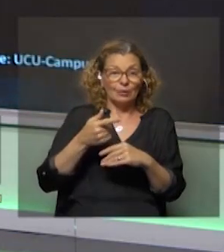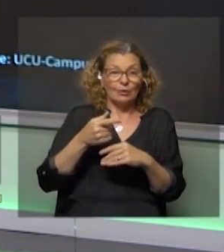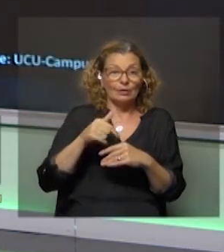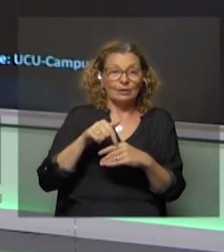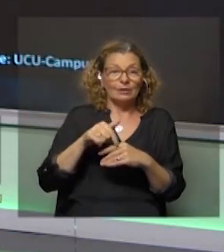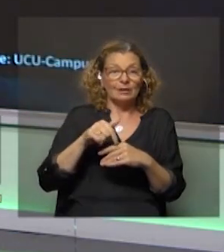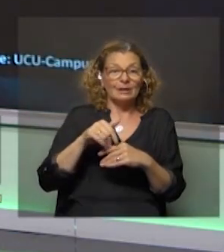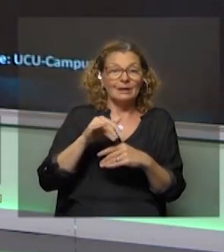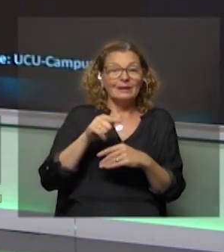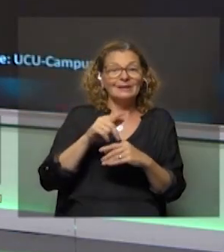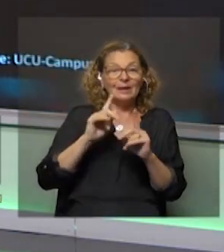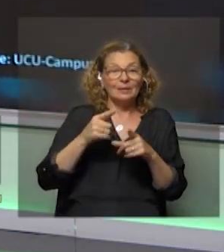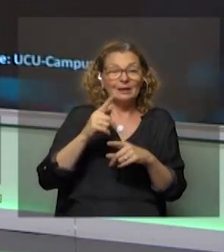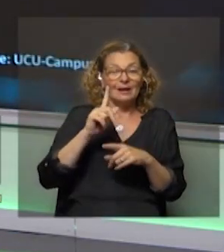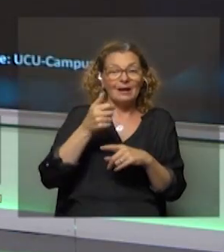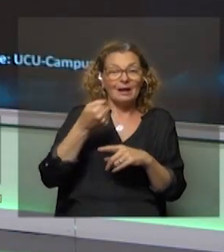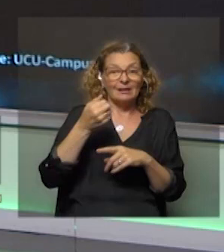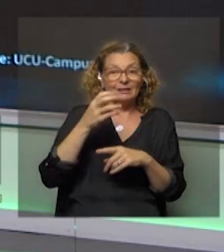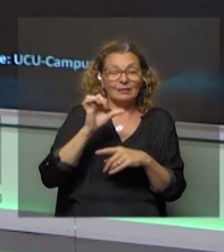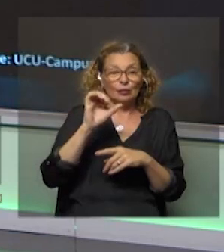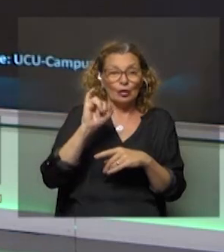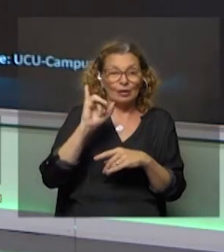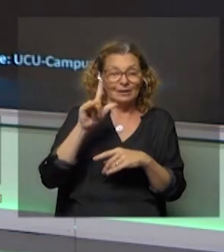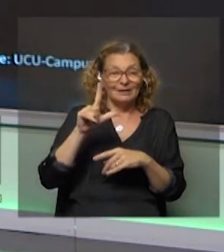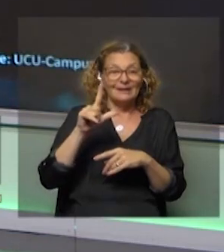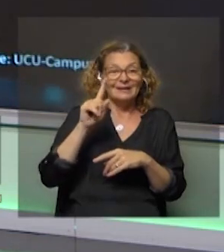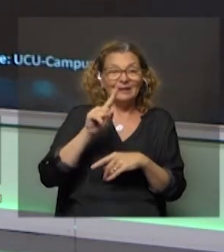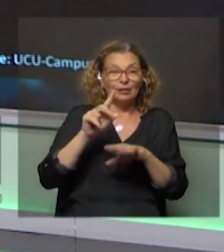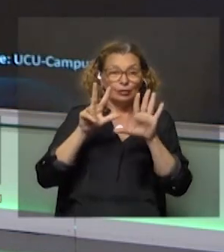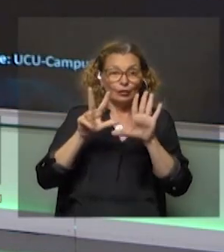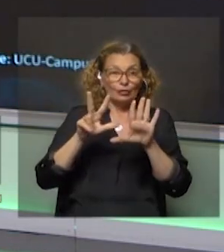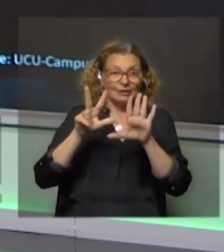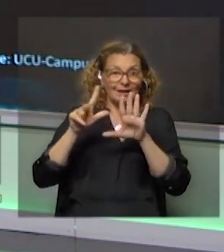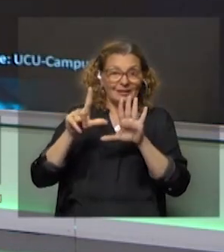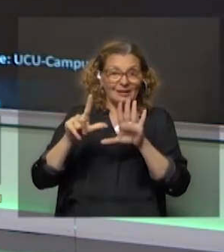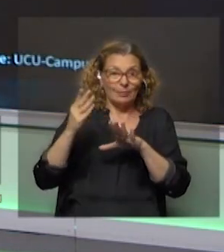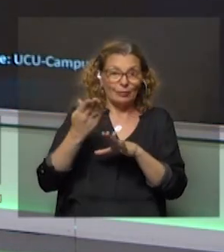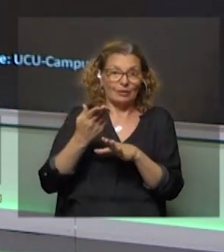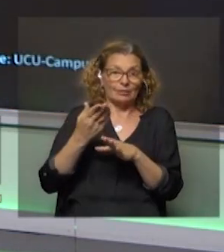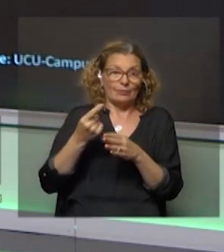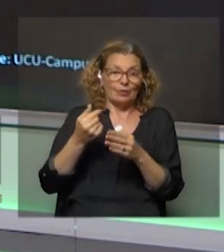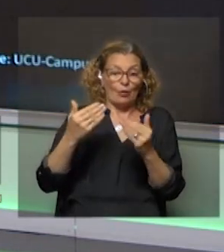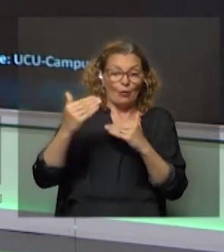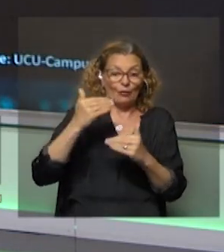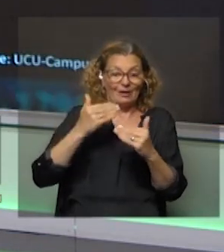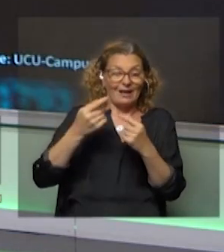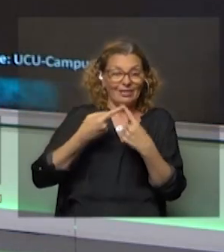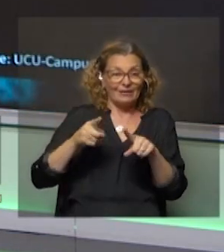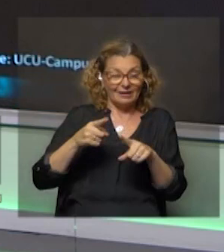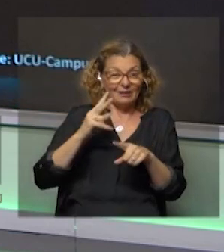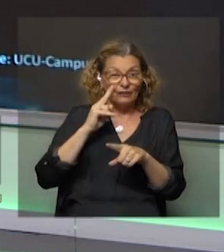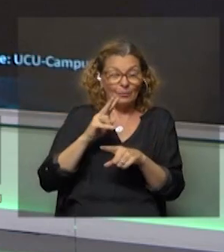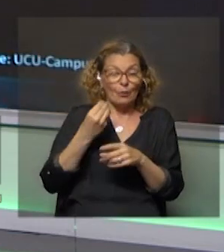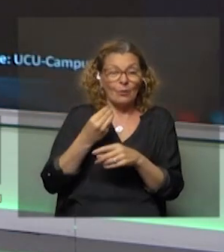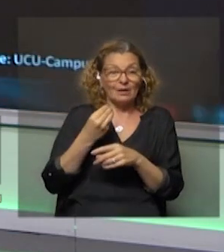del imessi y en el gasoil tenemos una diferencia de casi 198 por ciento Así que justamente esto lo que nos da es la Pauta de